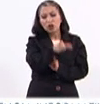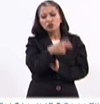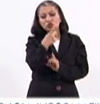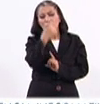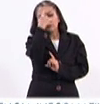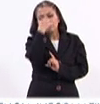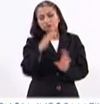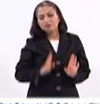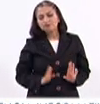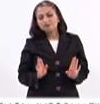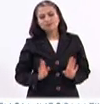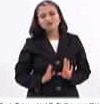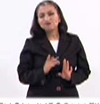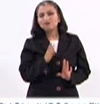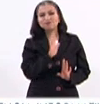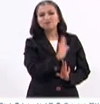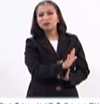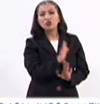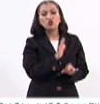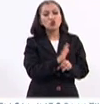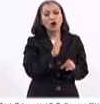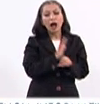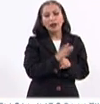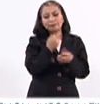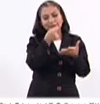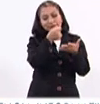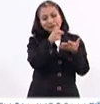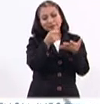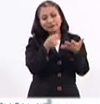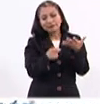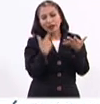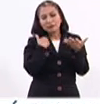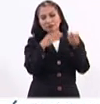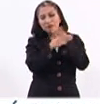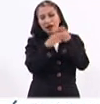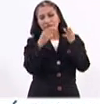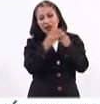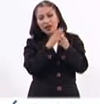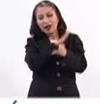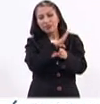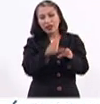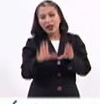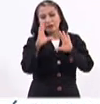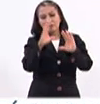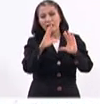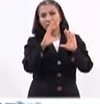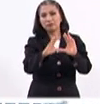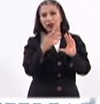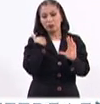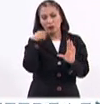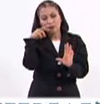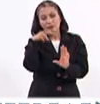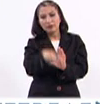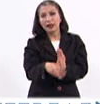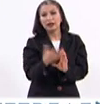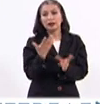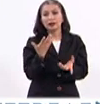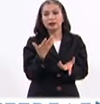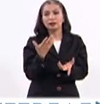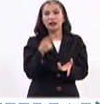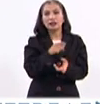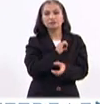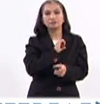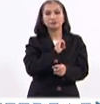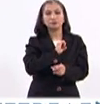es el perfil y, por supuesto, cuáles son, digamos, estas asignaturas generales que deben de ustedes contemplar? ¿En qué se